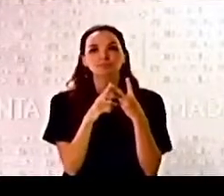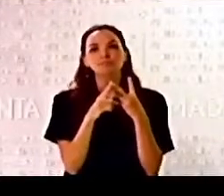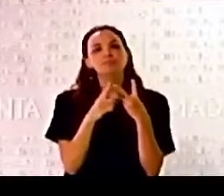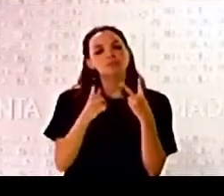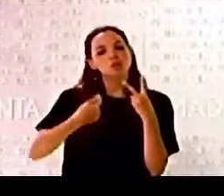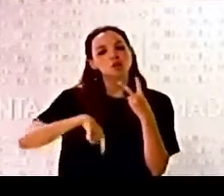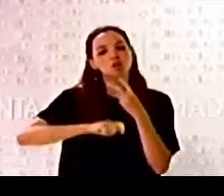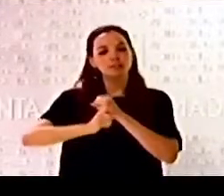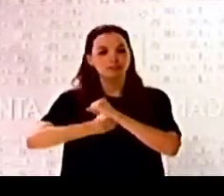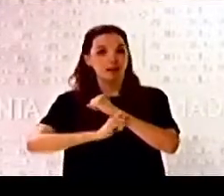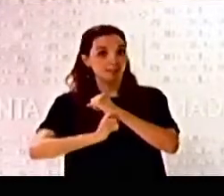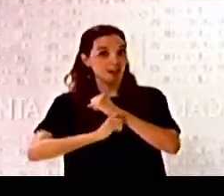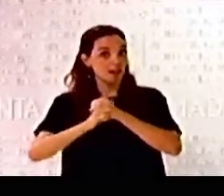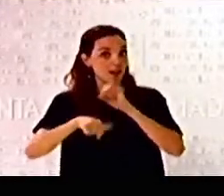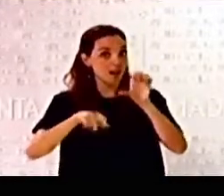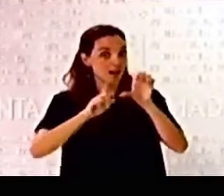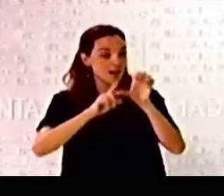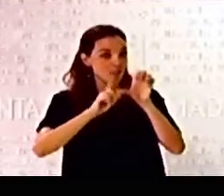estrategia